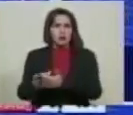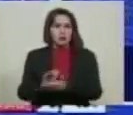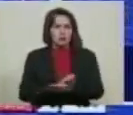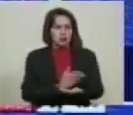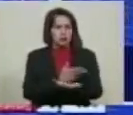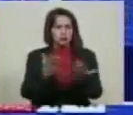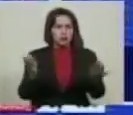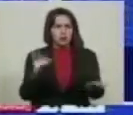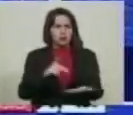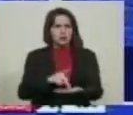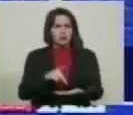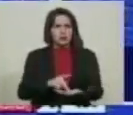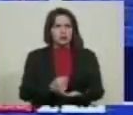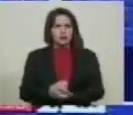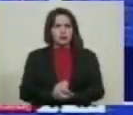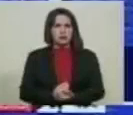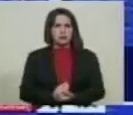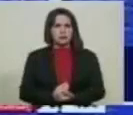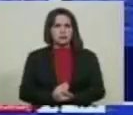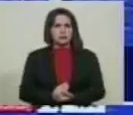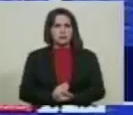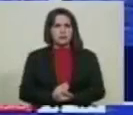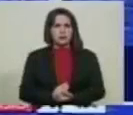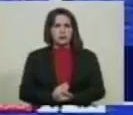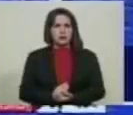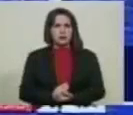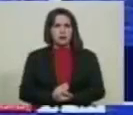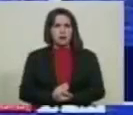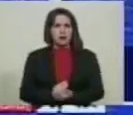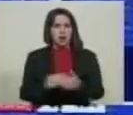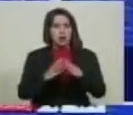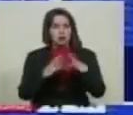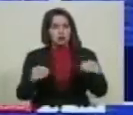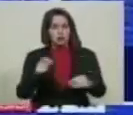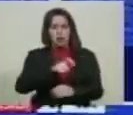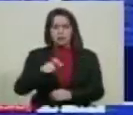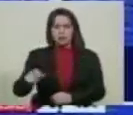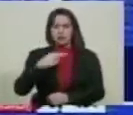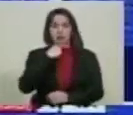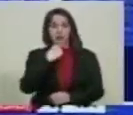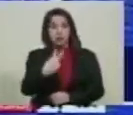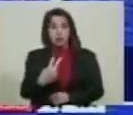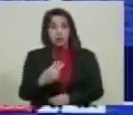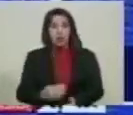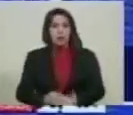voceros, voceras, delegados con liderazgo real.